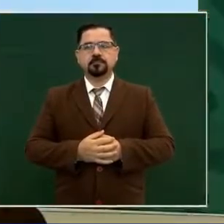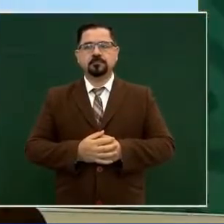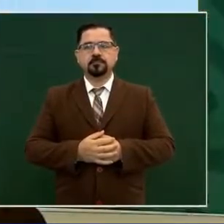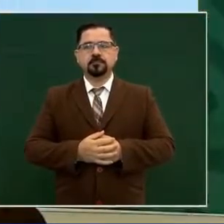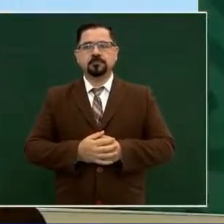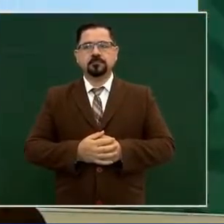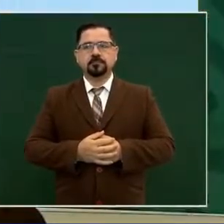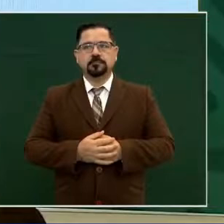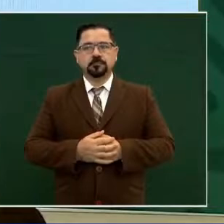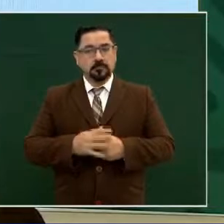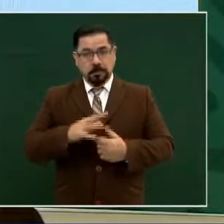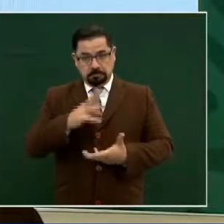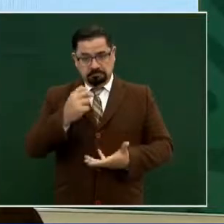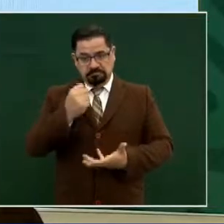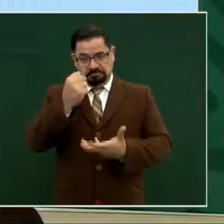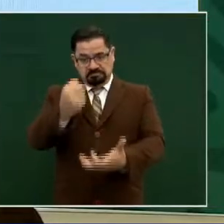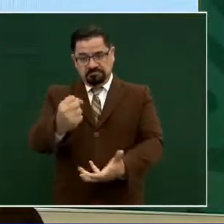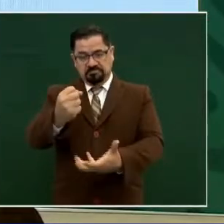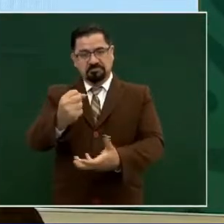Bruto,